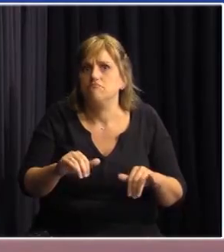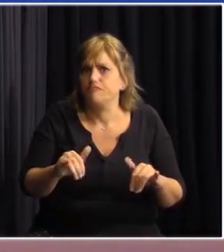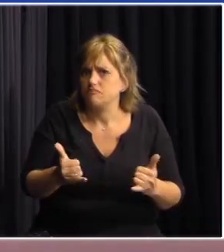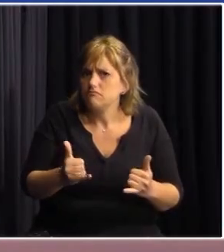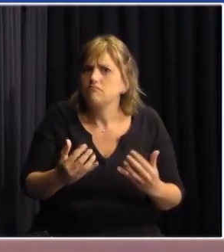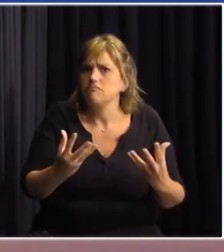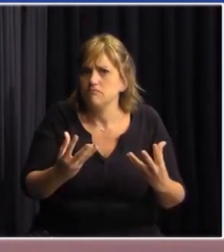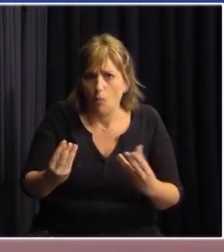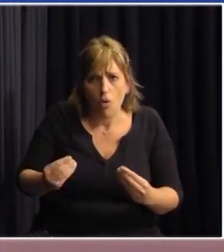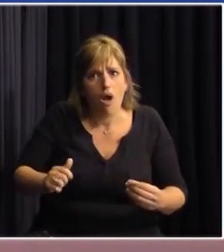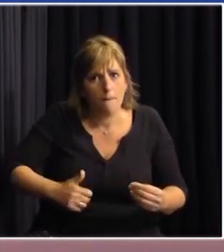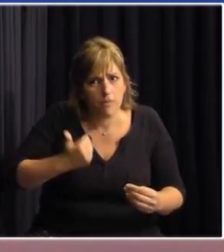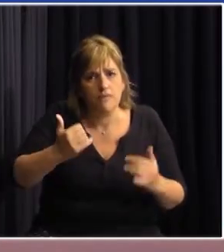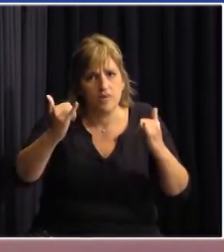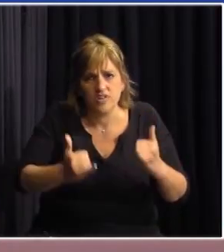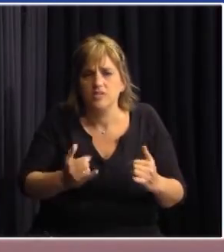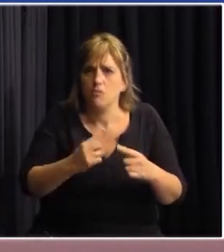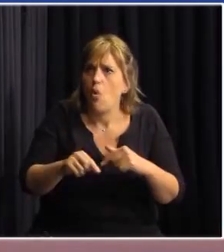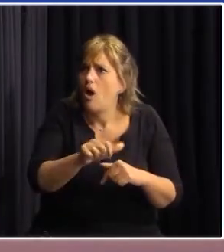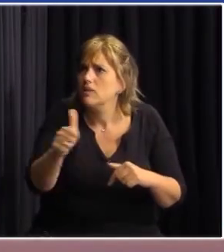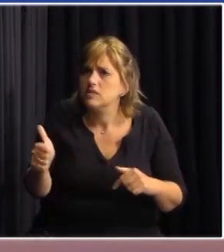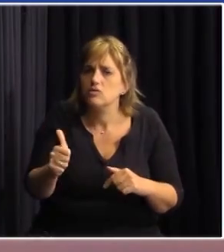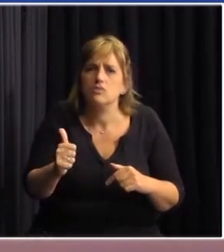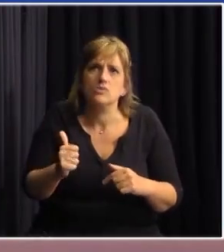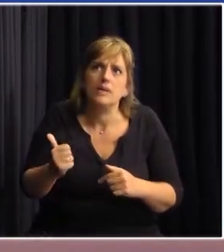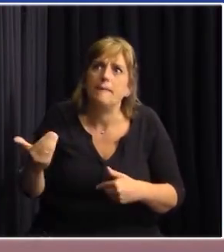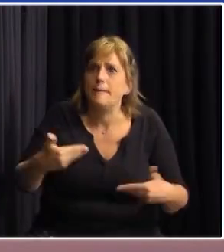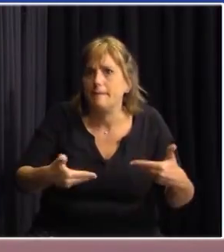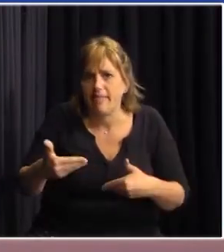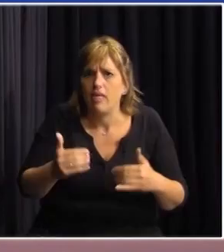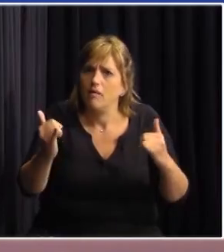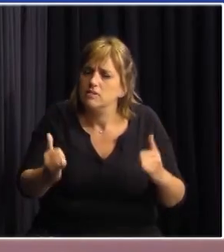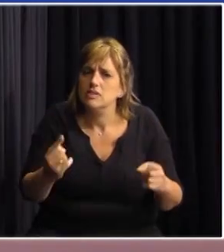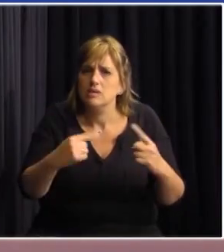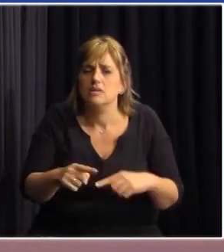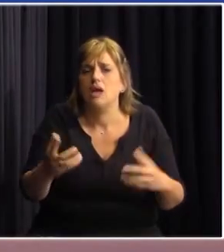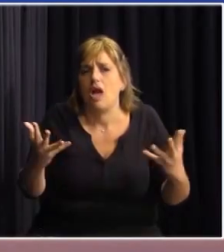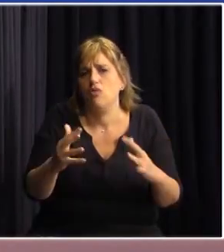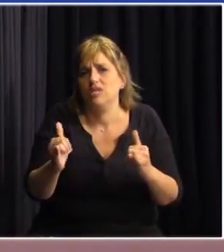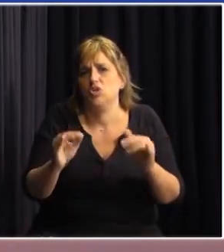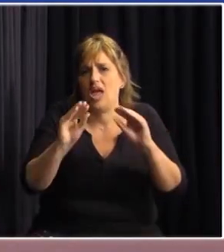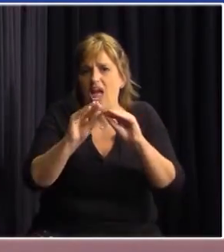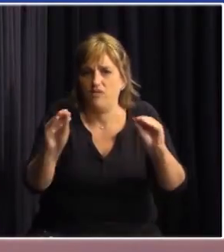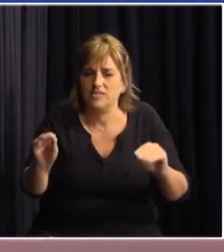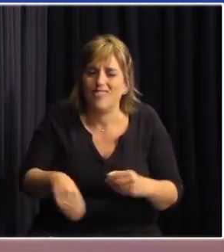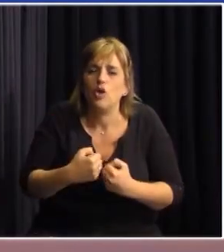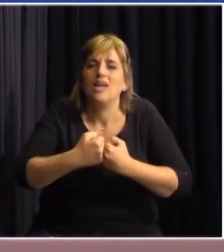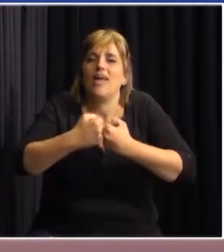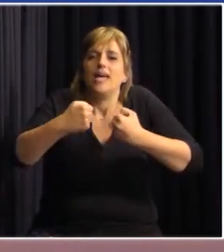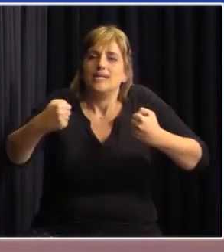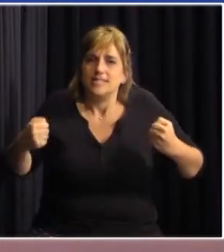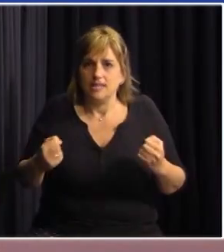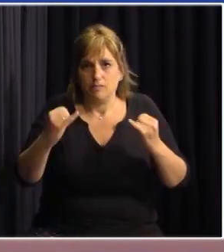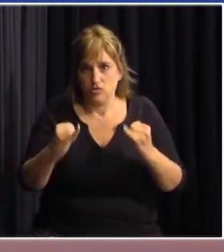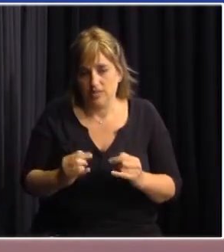utilizado ha sido muy exitoso la demanda ha sido grande y hoy estamos anunciando que extendemos su